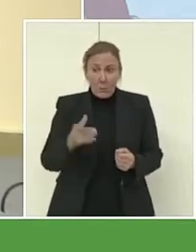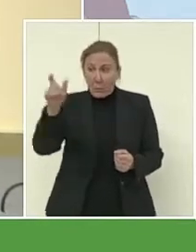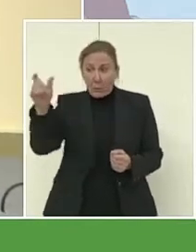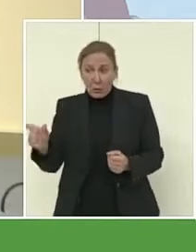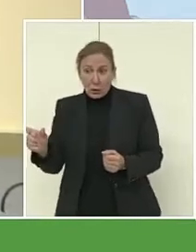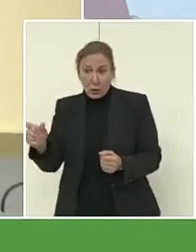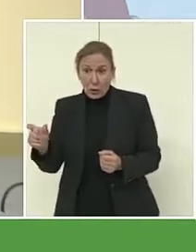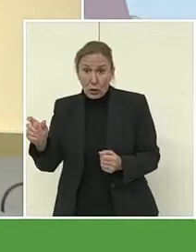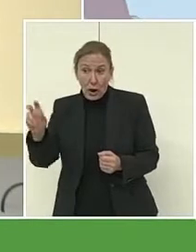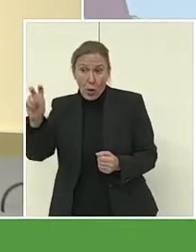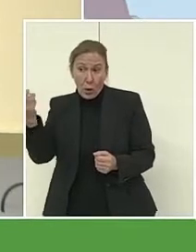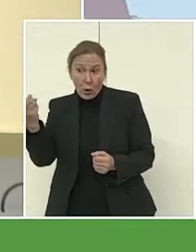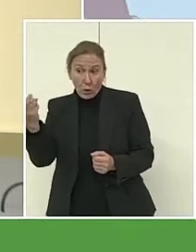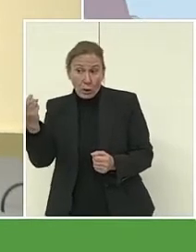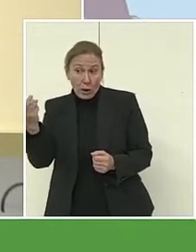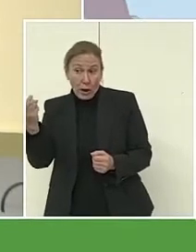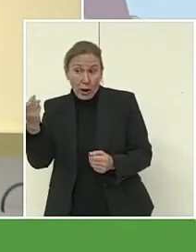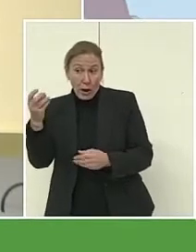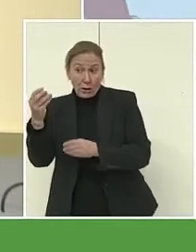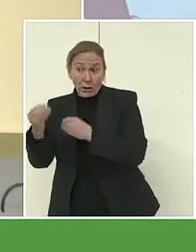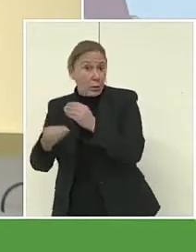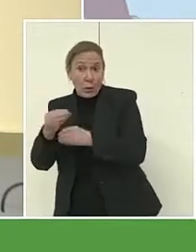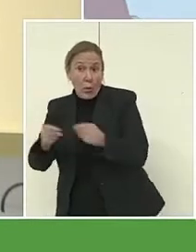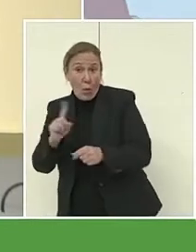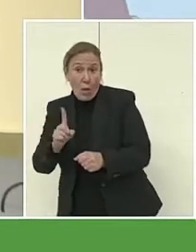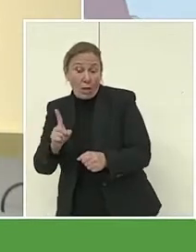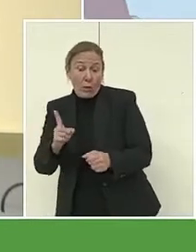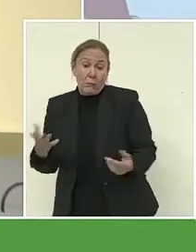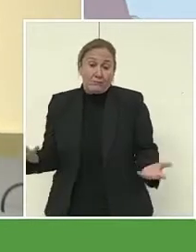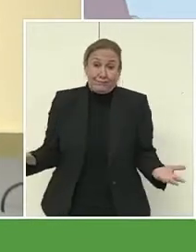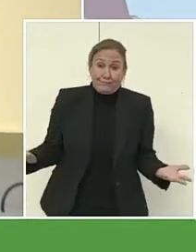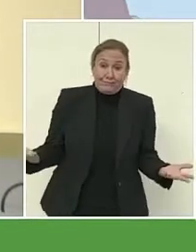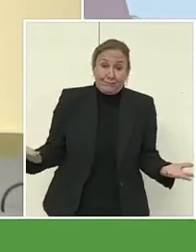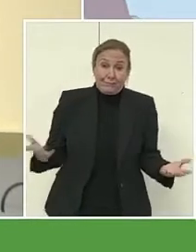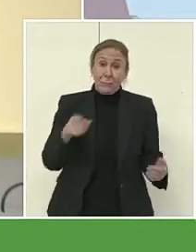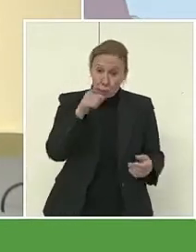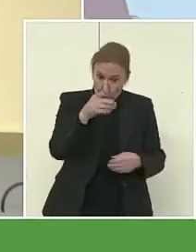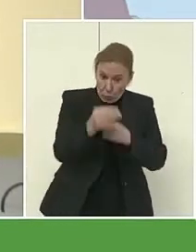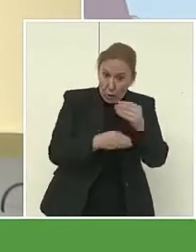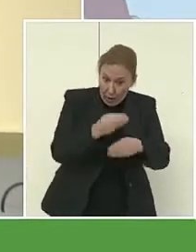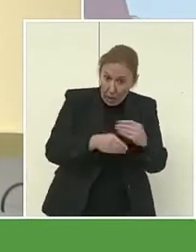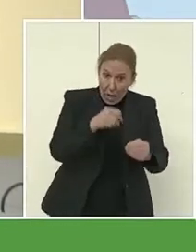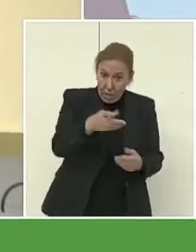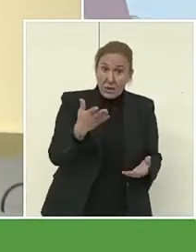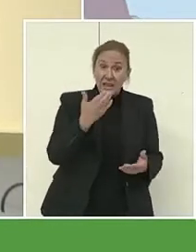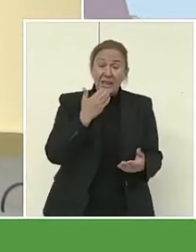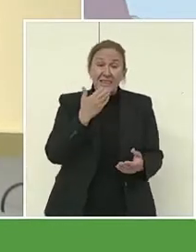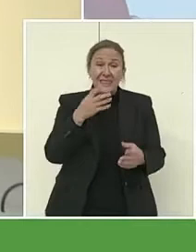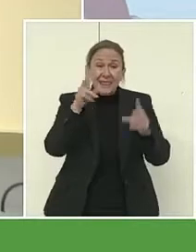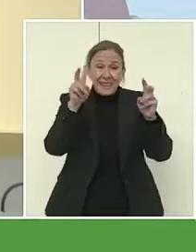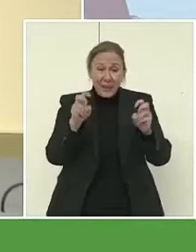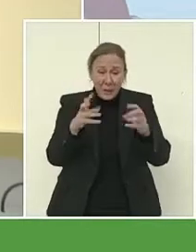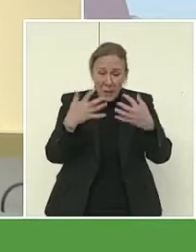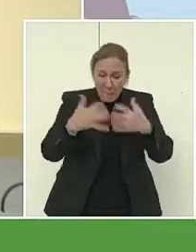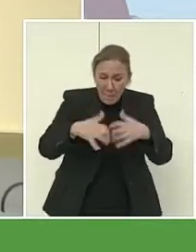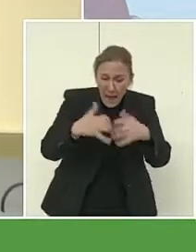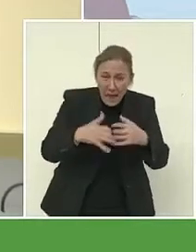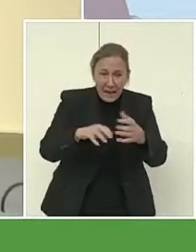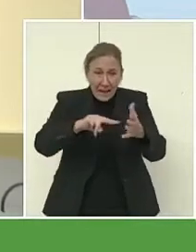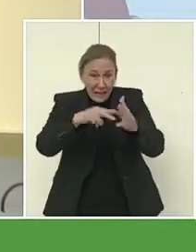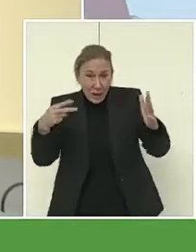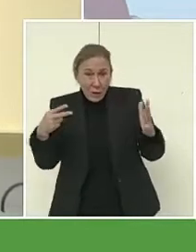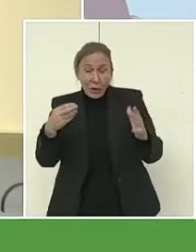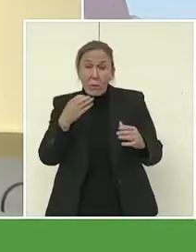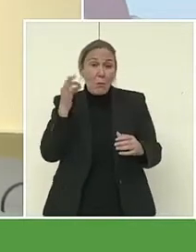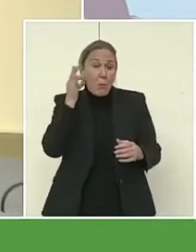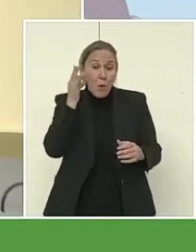lo tuyo. Por ejemplo, lo que hemos visto del aprendizaje de la inteligencia artificial, si las mujeres no estamos ahí, es que no podemos aportar nuestra